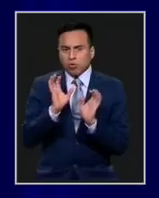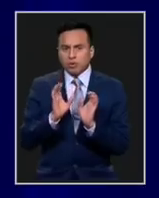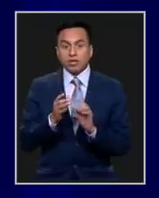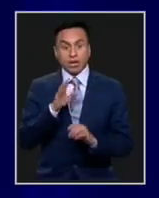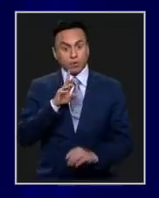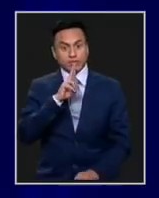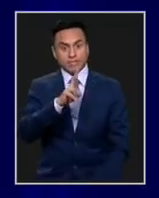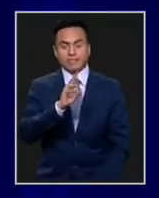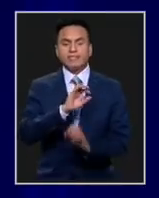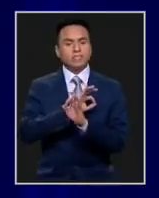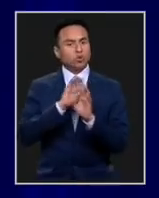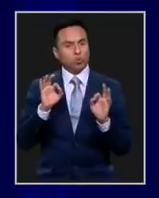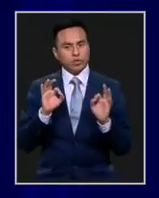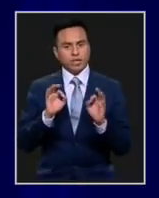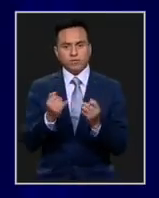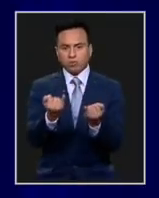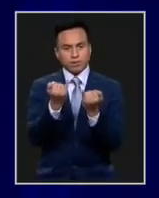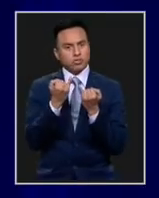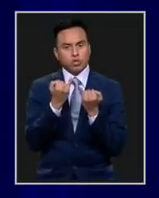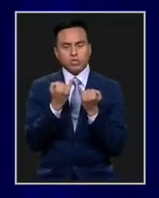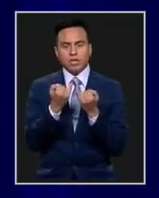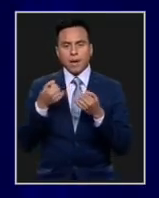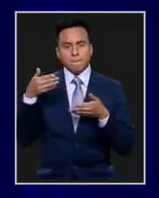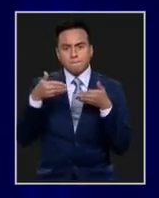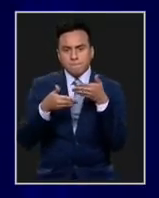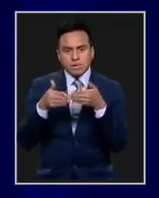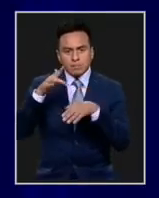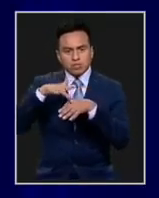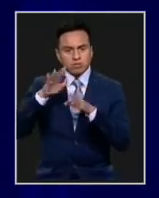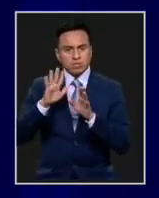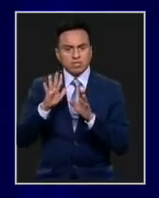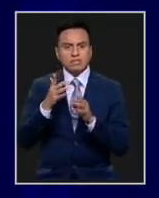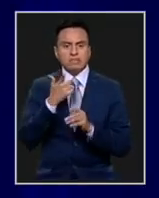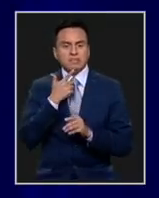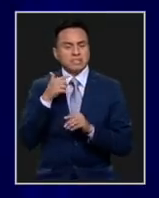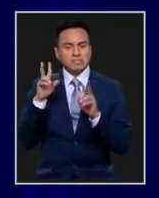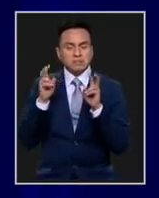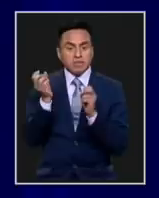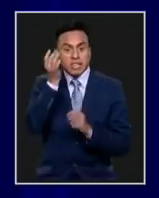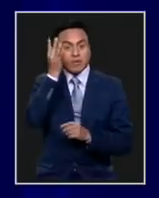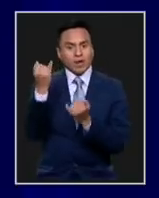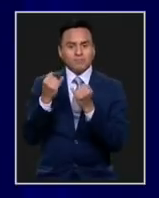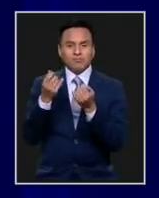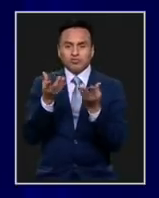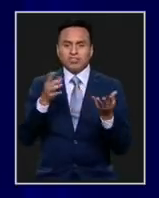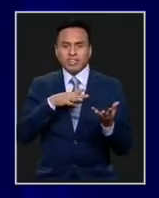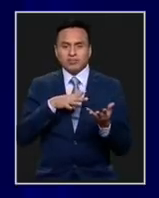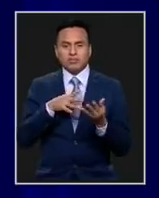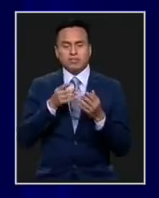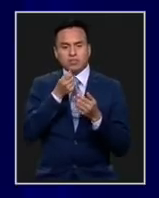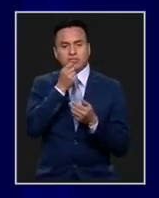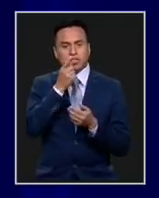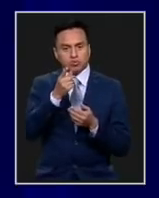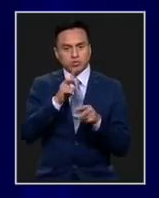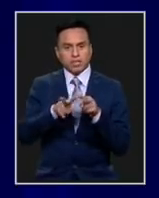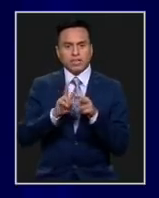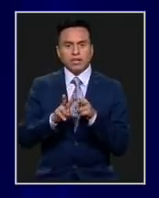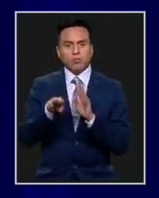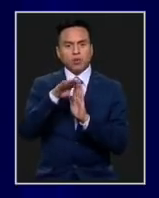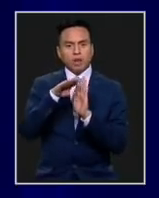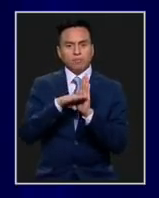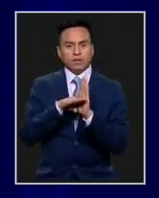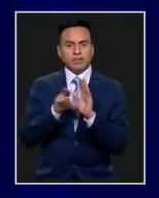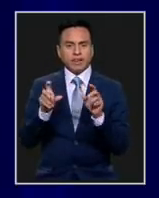le acabo decir. Ninguna información ni participación me enteré al igual que muchos chilenos cuando se hizo la denuncia en un